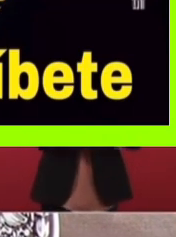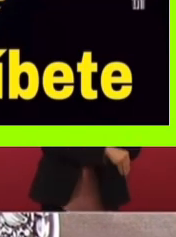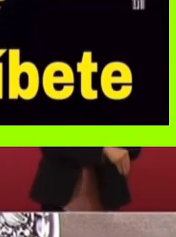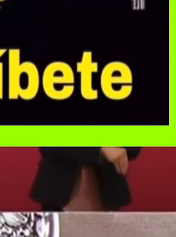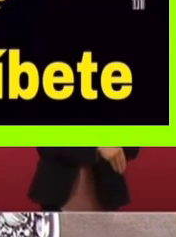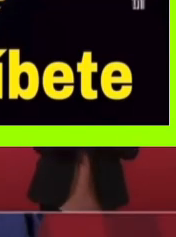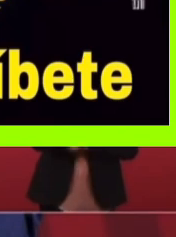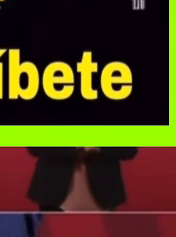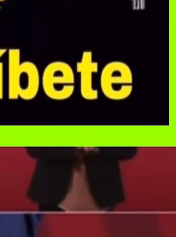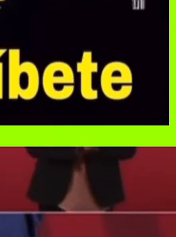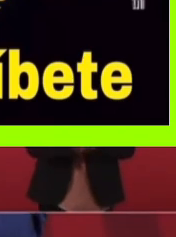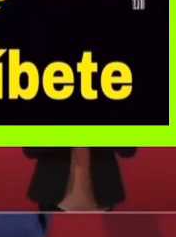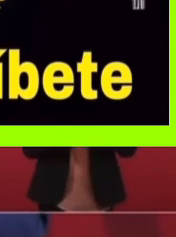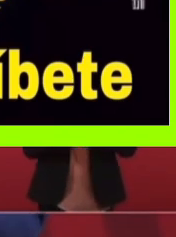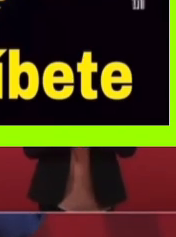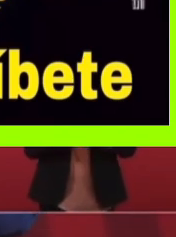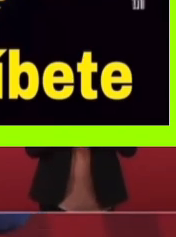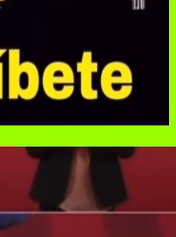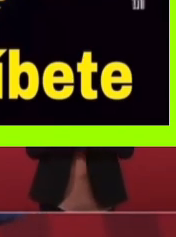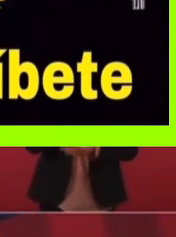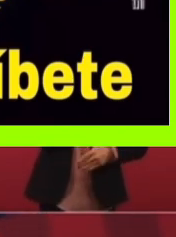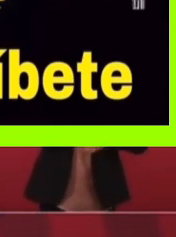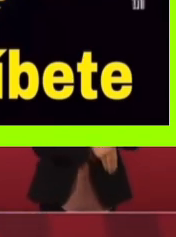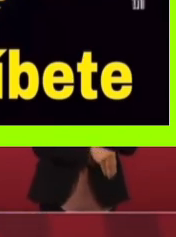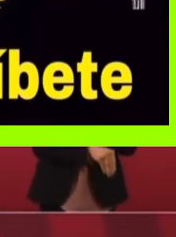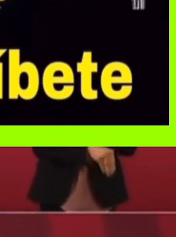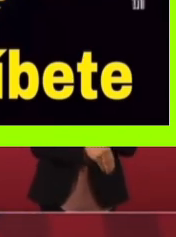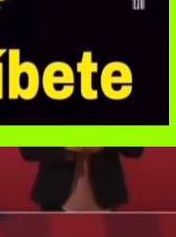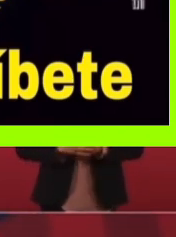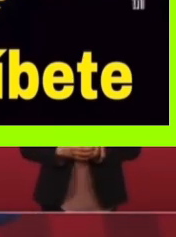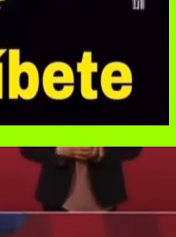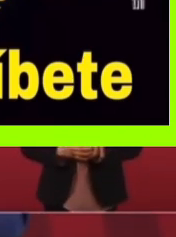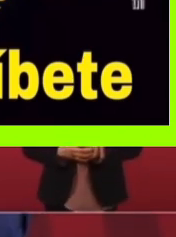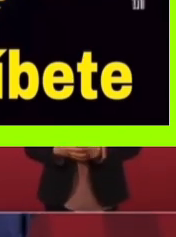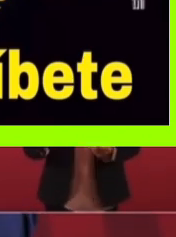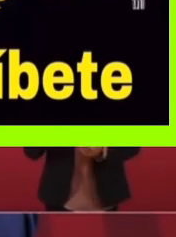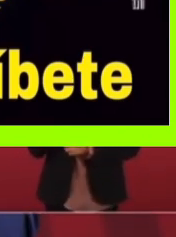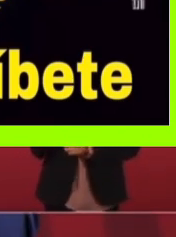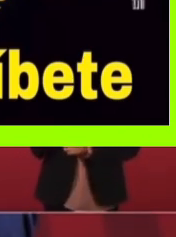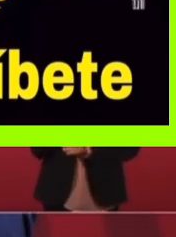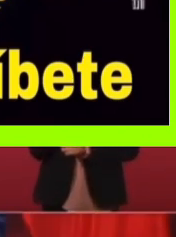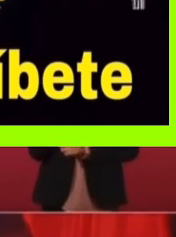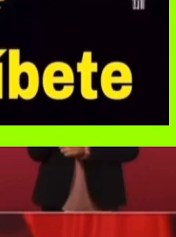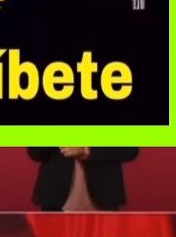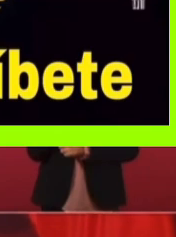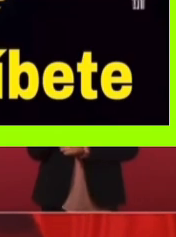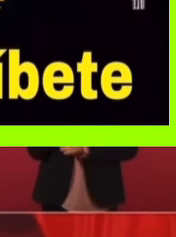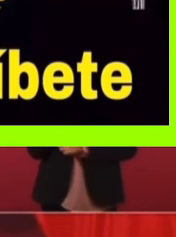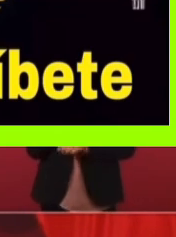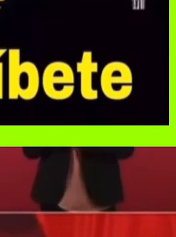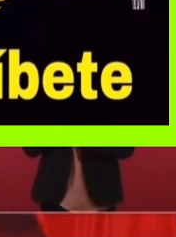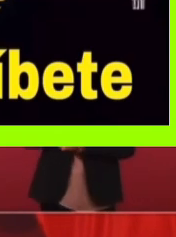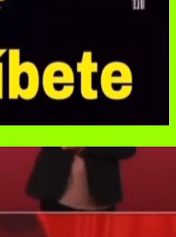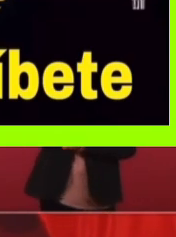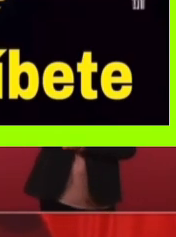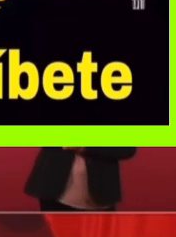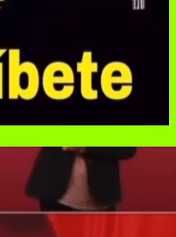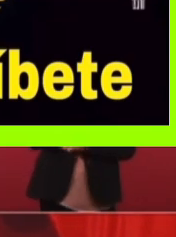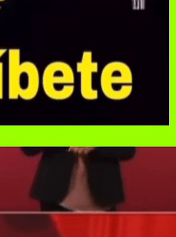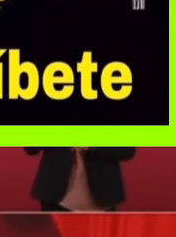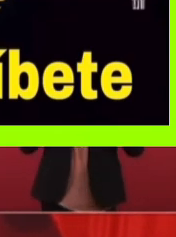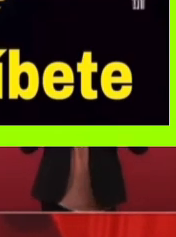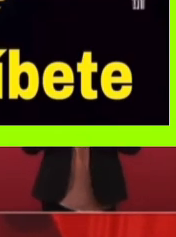deseándole un mal a un ciudadano hasta dónde llega su bilis de este güey Porque todo